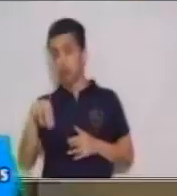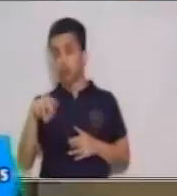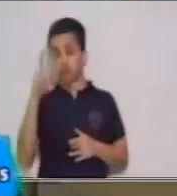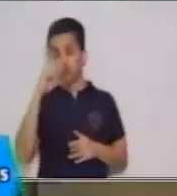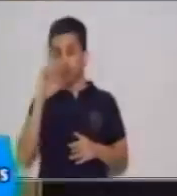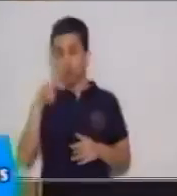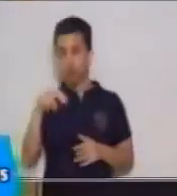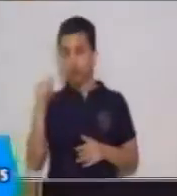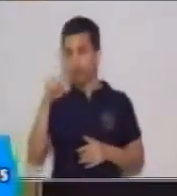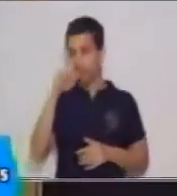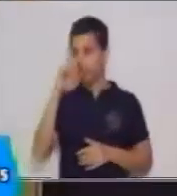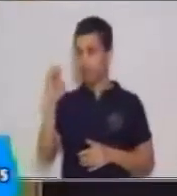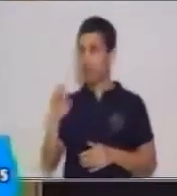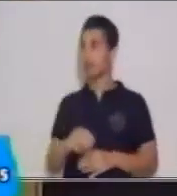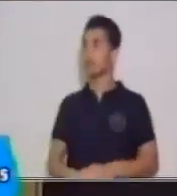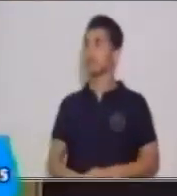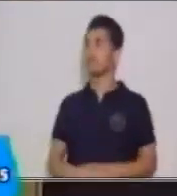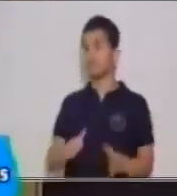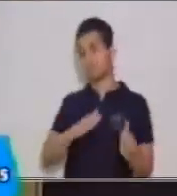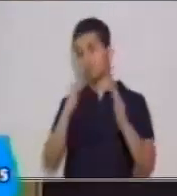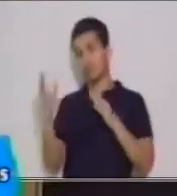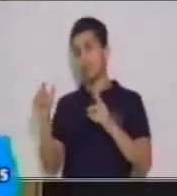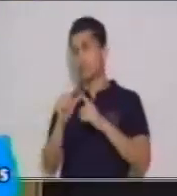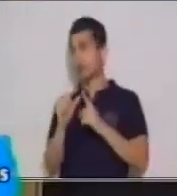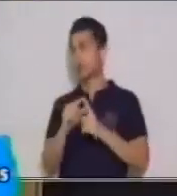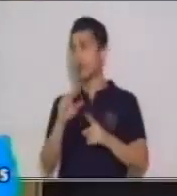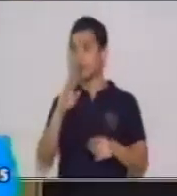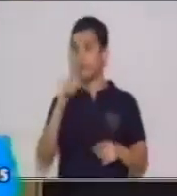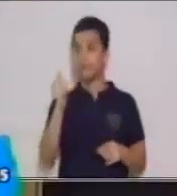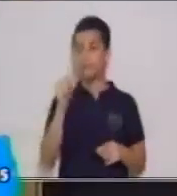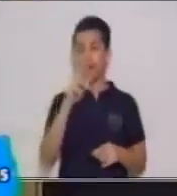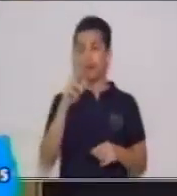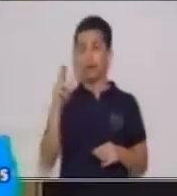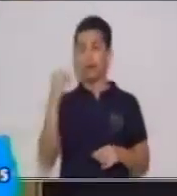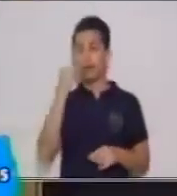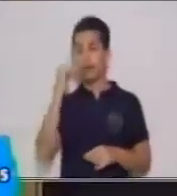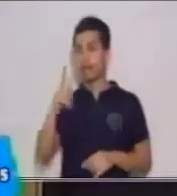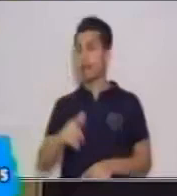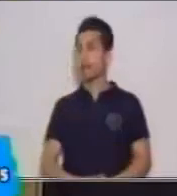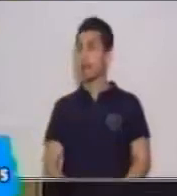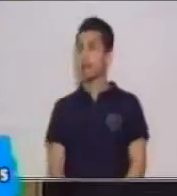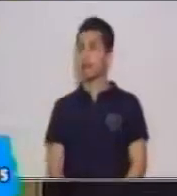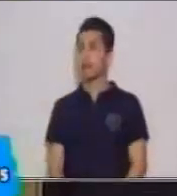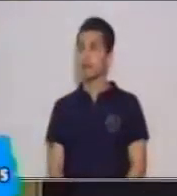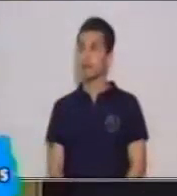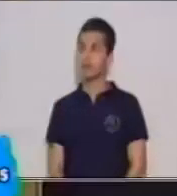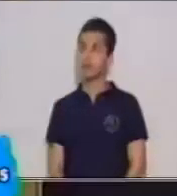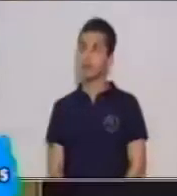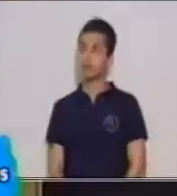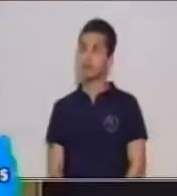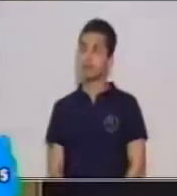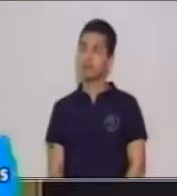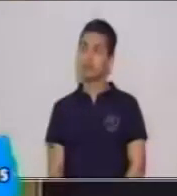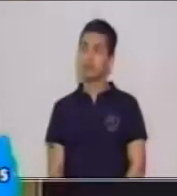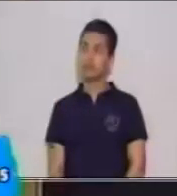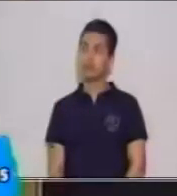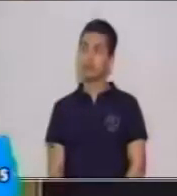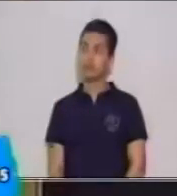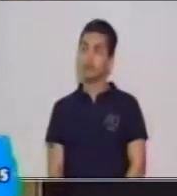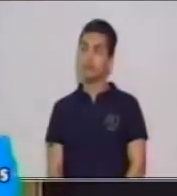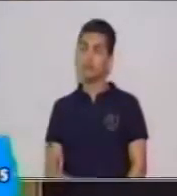Veamos la palabra barril. Otros le llaman tonel. Barril o tonel es lo mismo.